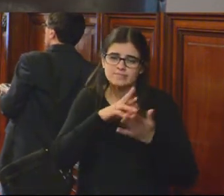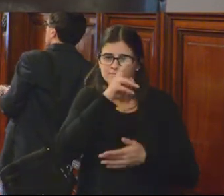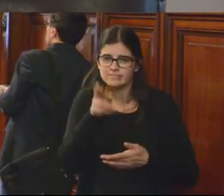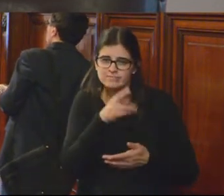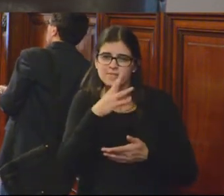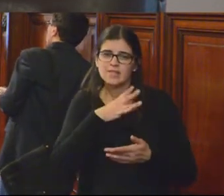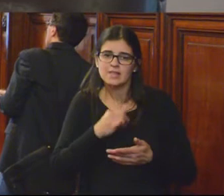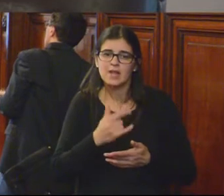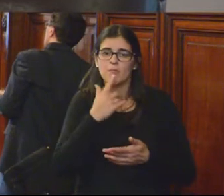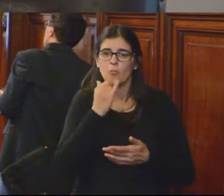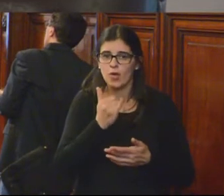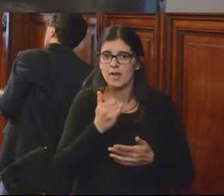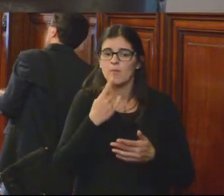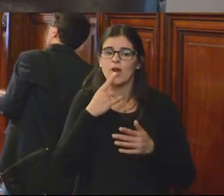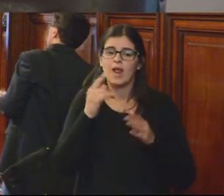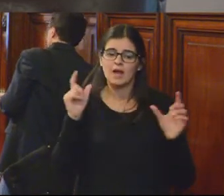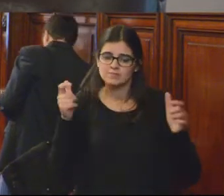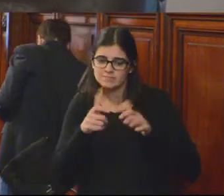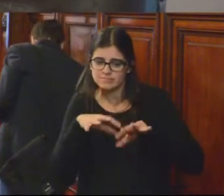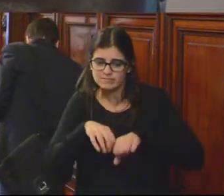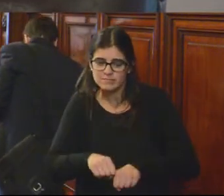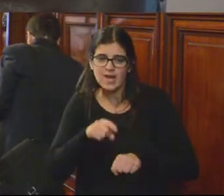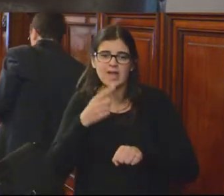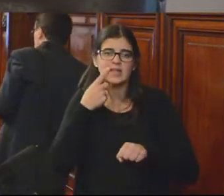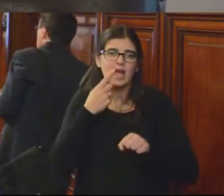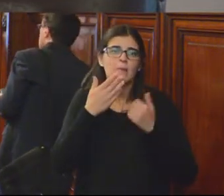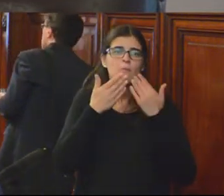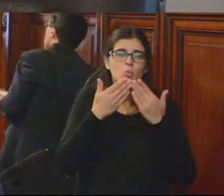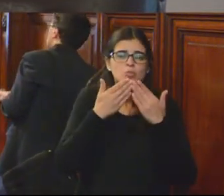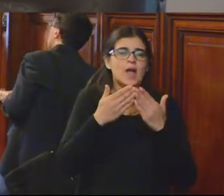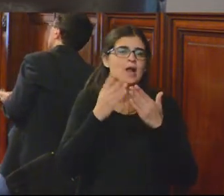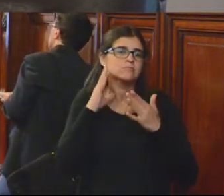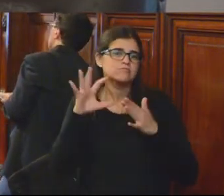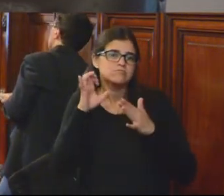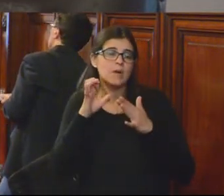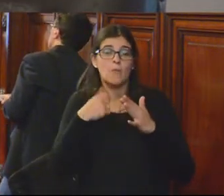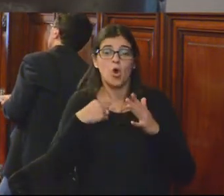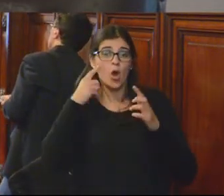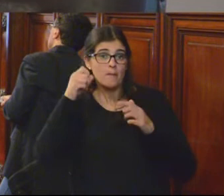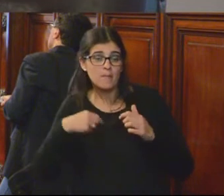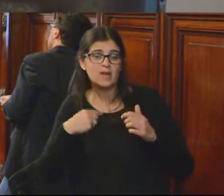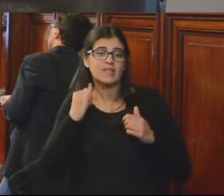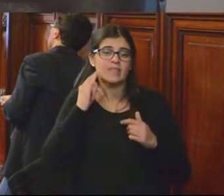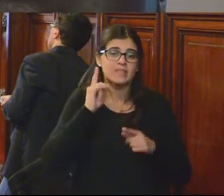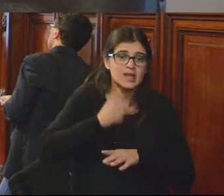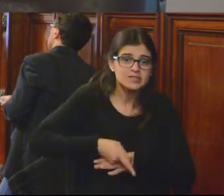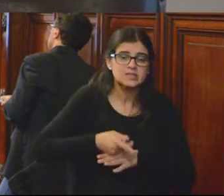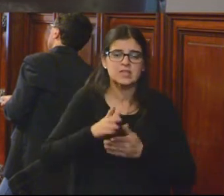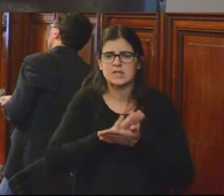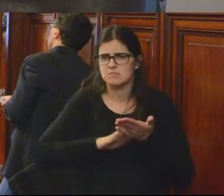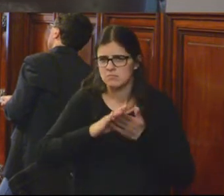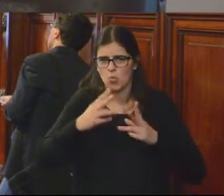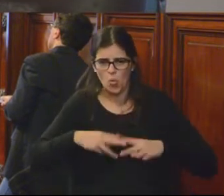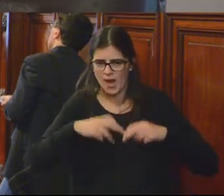señalado acá, ¿no? Nuestras audiencias son espacios de escuchar, de preguntar, ¿no? La Comisión no toma posición, ni decide, ni analiza